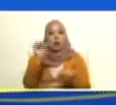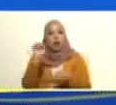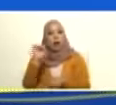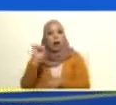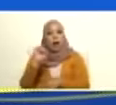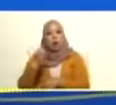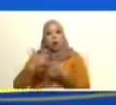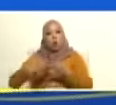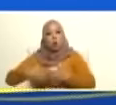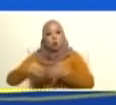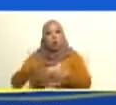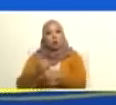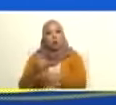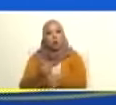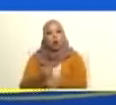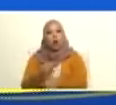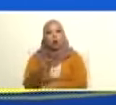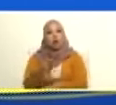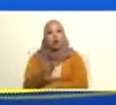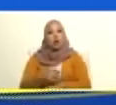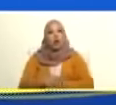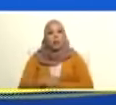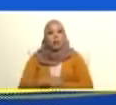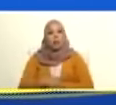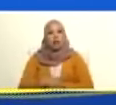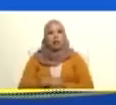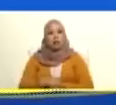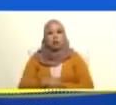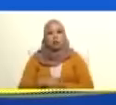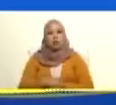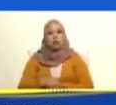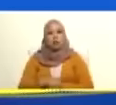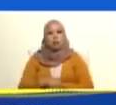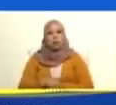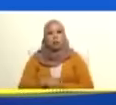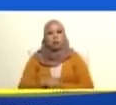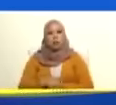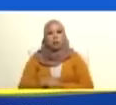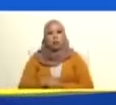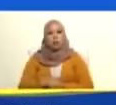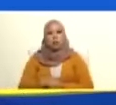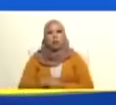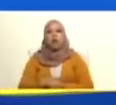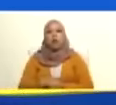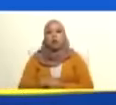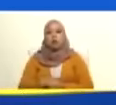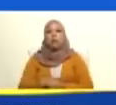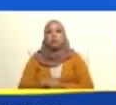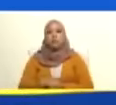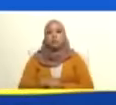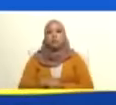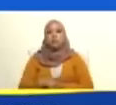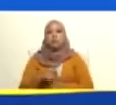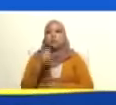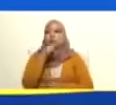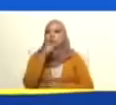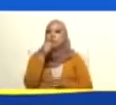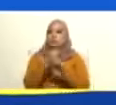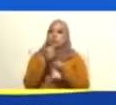juego financiero de la moneda nacional y él tardaba mucho en la cancelación de